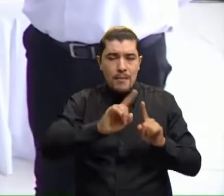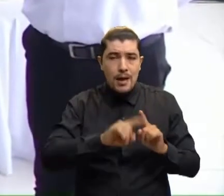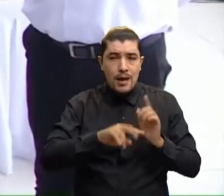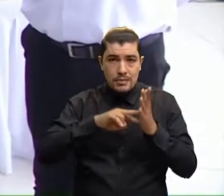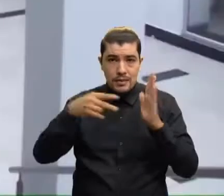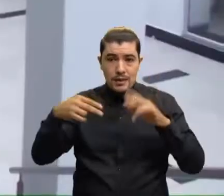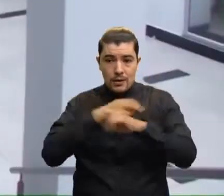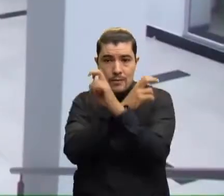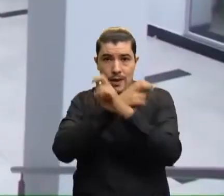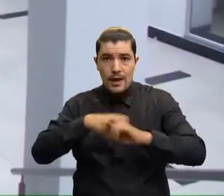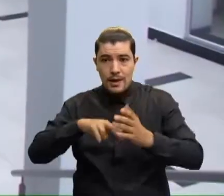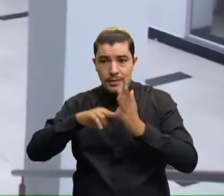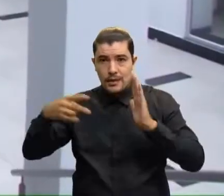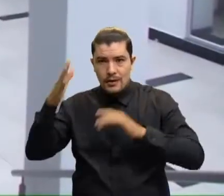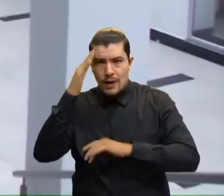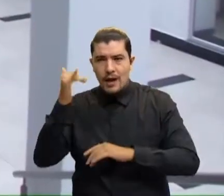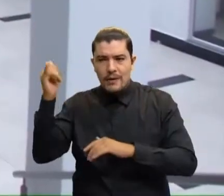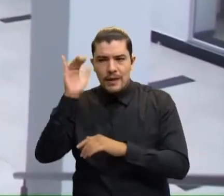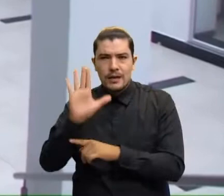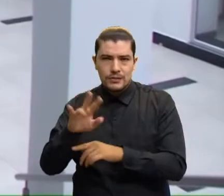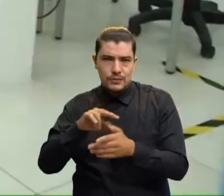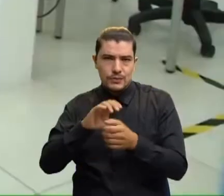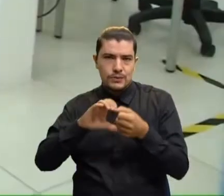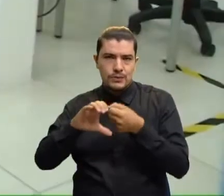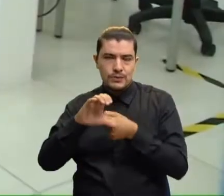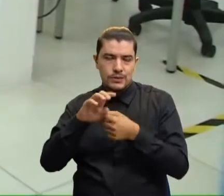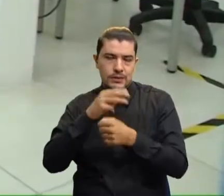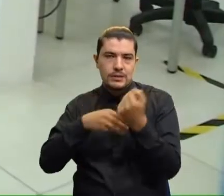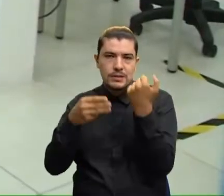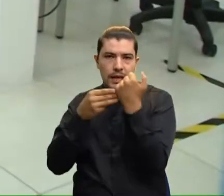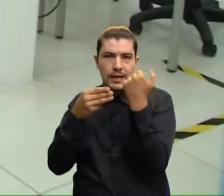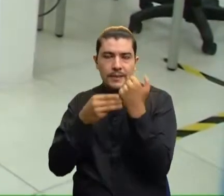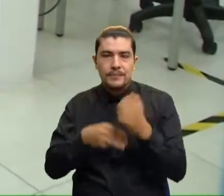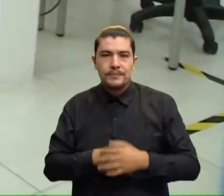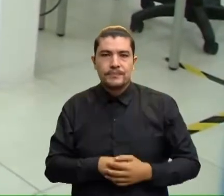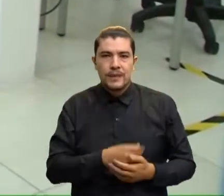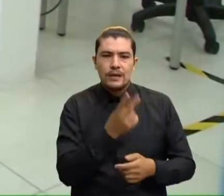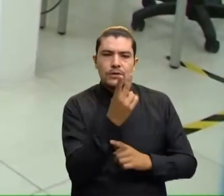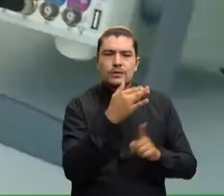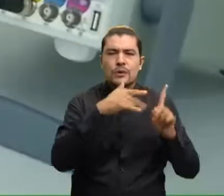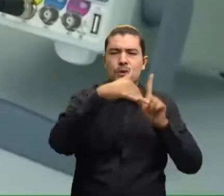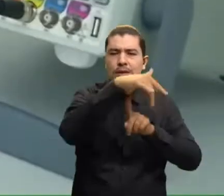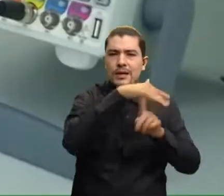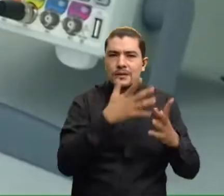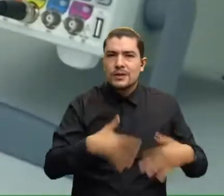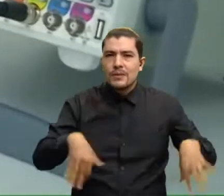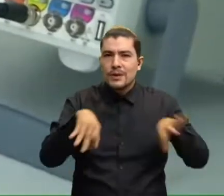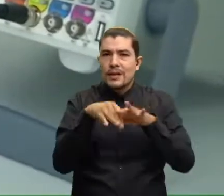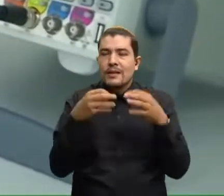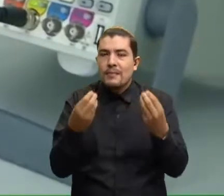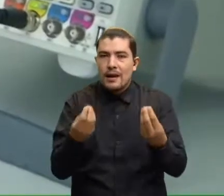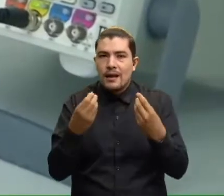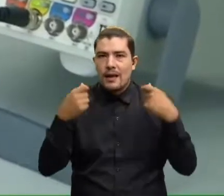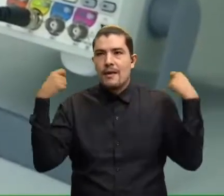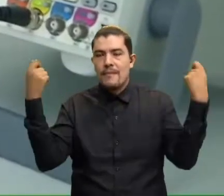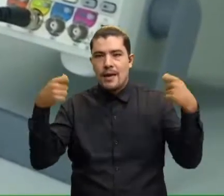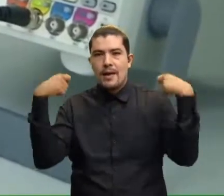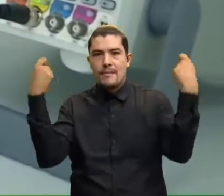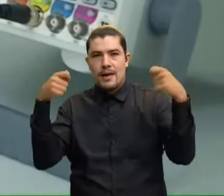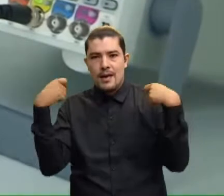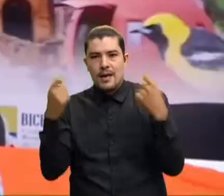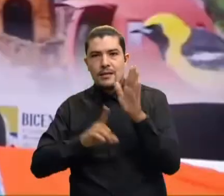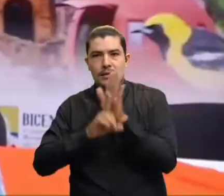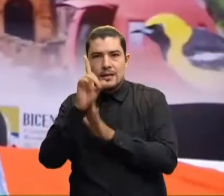Tecnoparque y la Tecnoacademia del Sena en la ciudad. Son dos espacios muy valiosos para propiciar el desarrollo de conocimientos